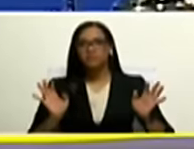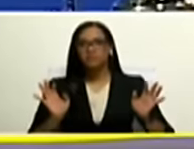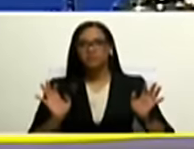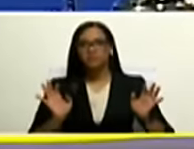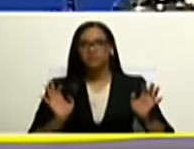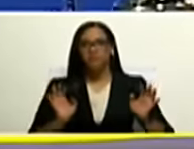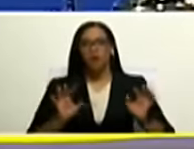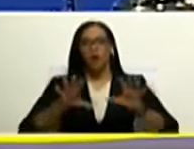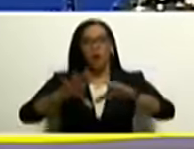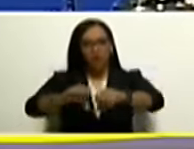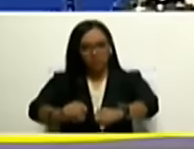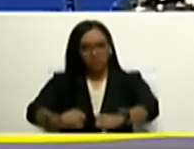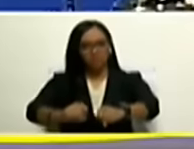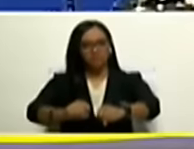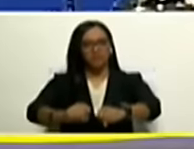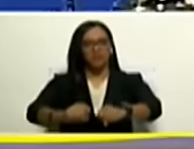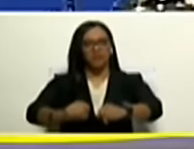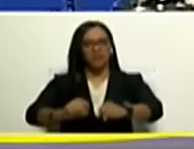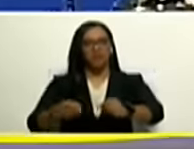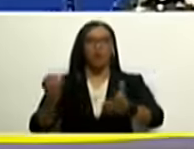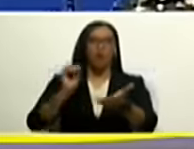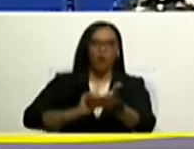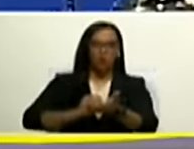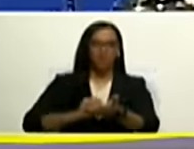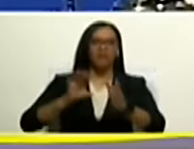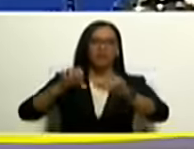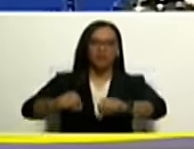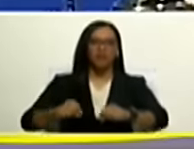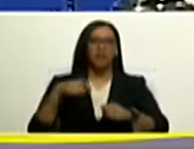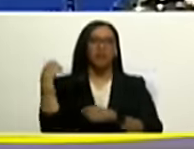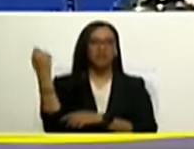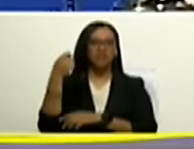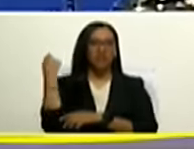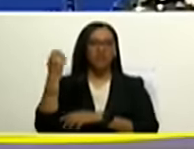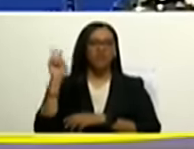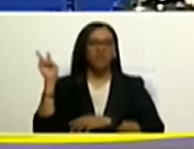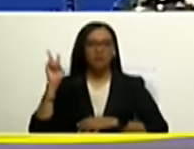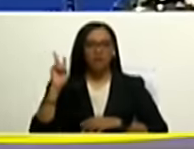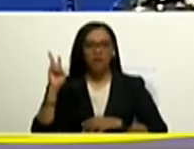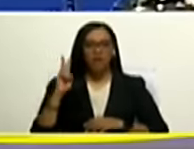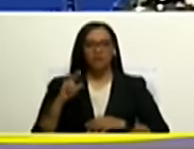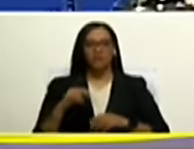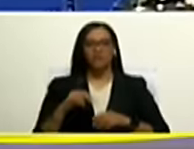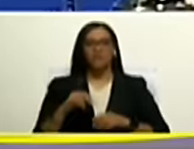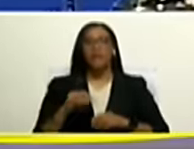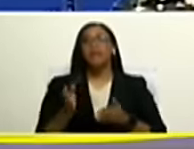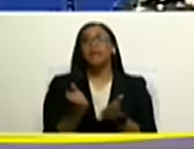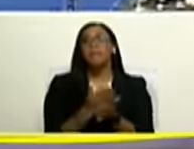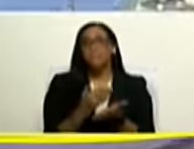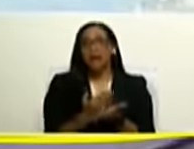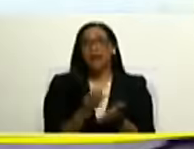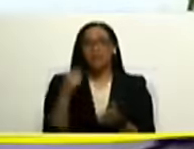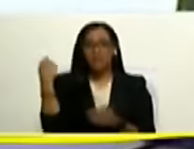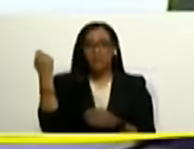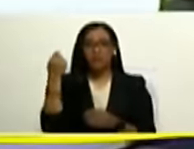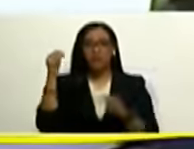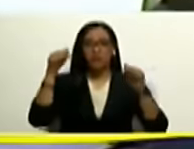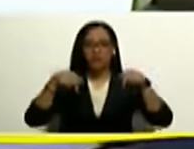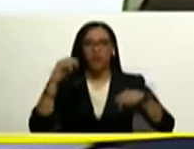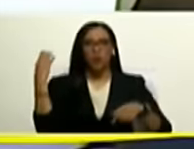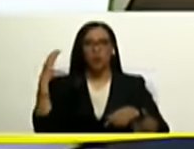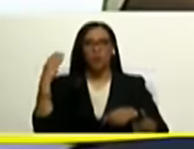lograban conquistar y colonizar, recolonizar los llanos venezolanos y parte de los llanos de lo que hoy es